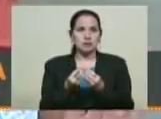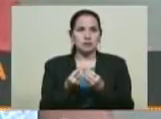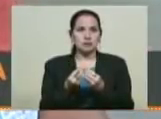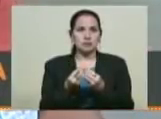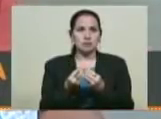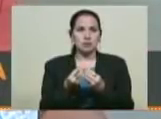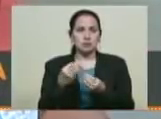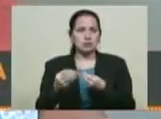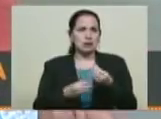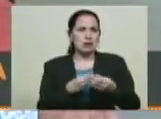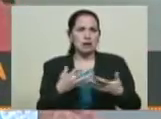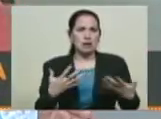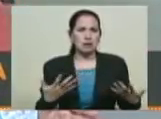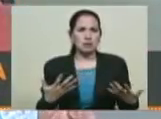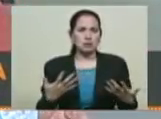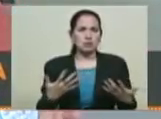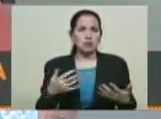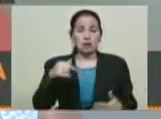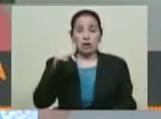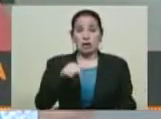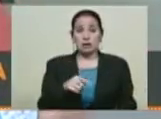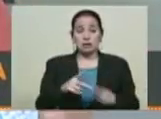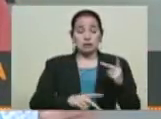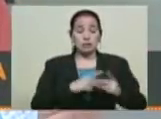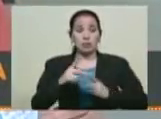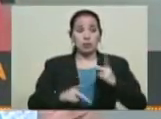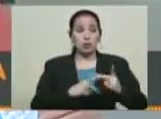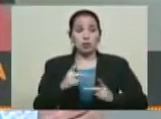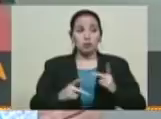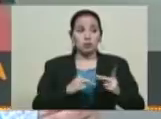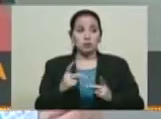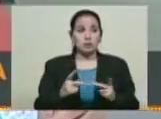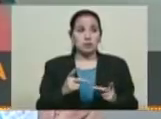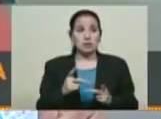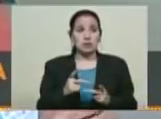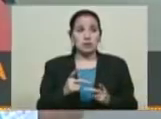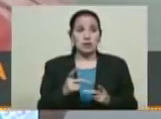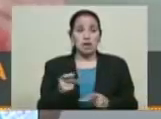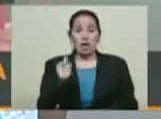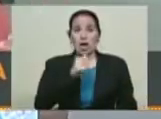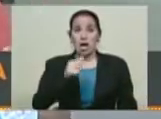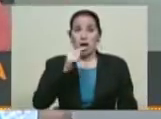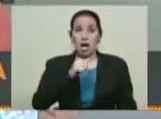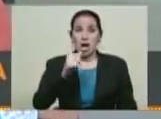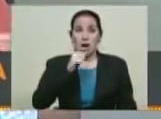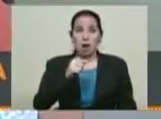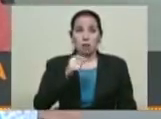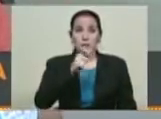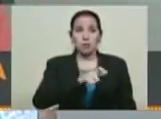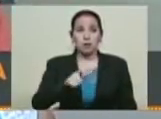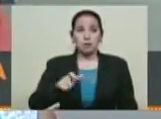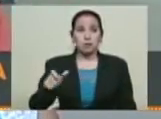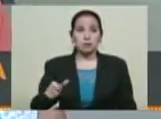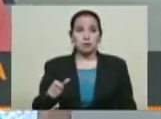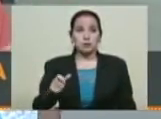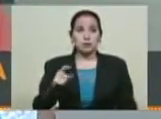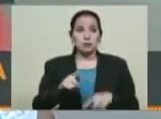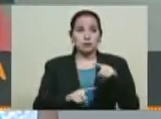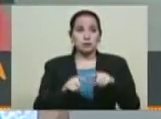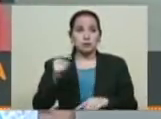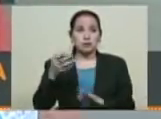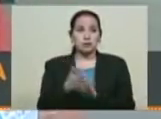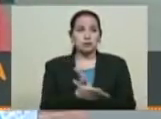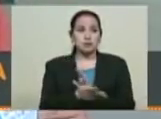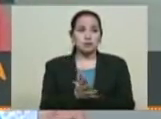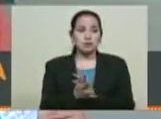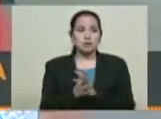han salido, acá se producen 110 litros de agua por segundo de agua para el consumo humano, pero se genera un rechazo